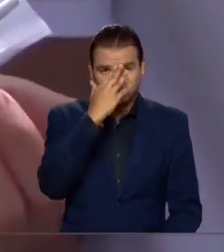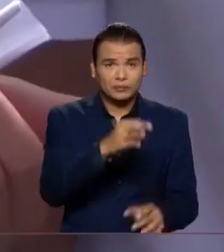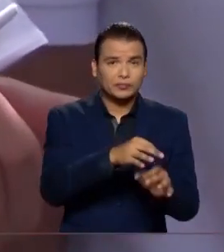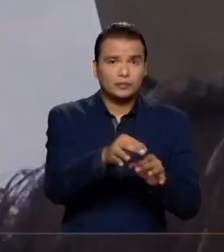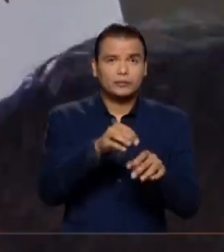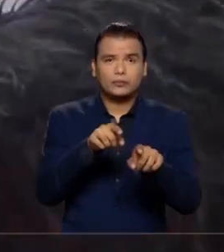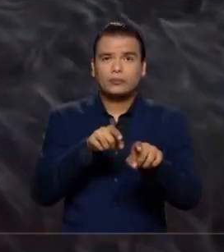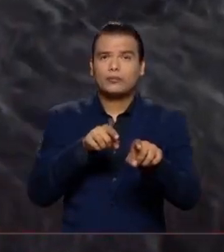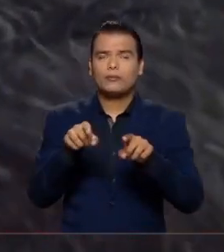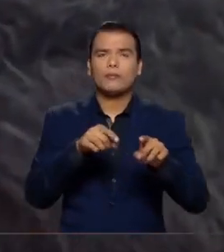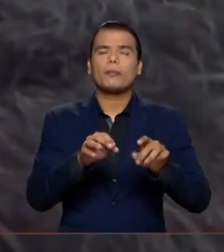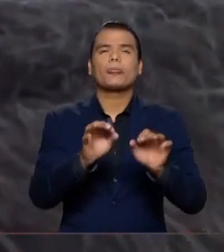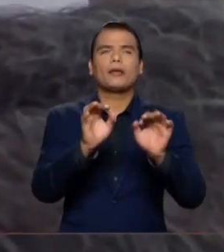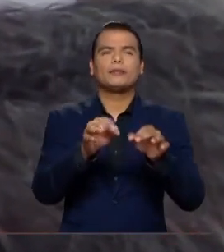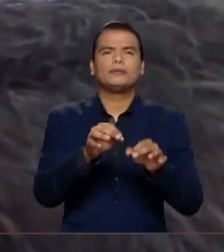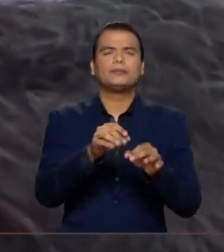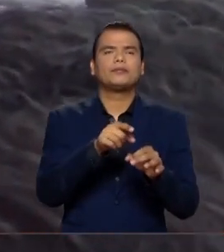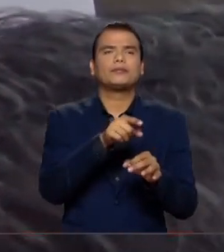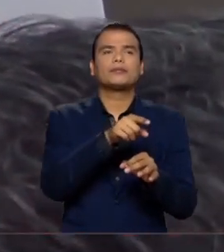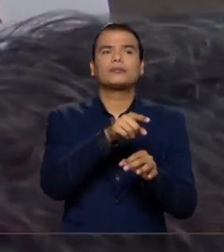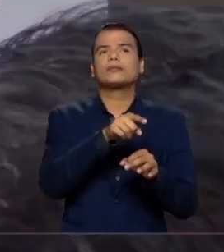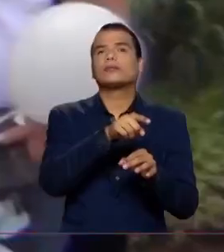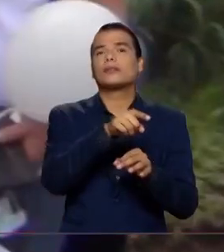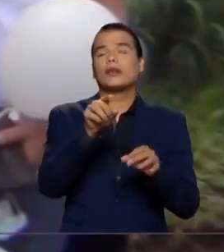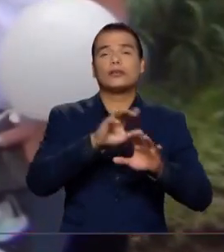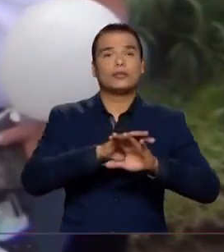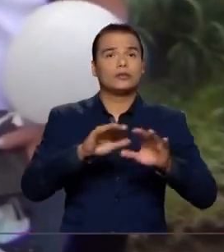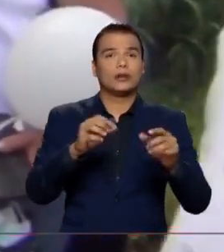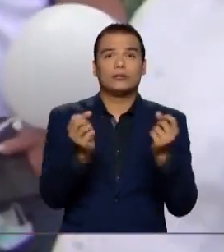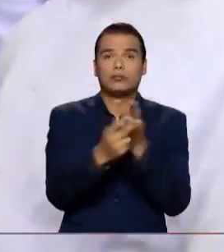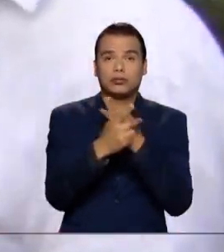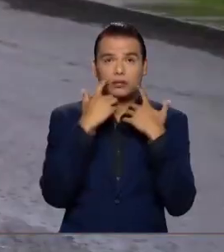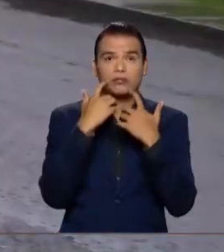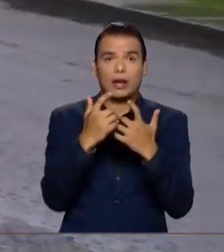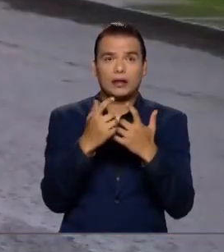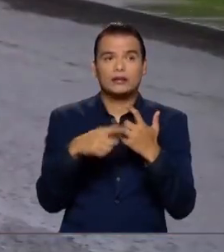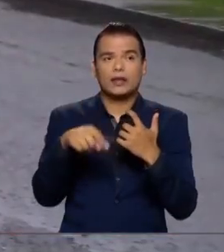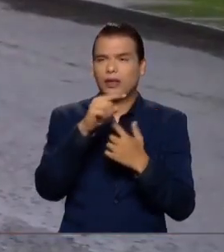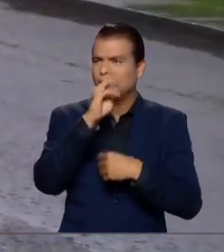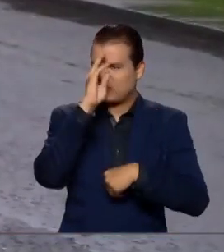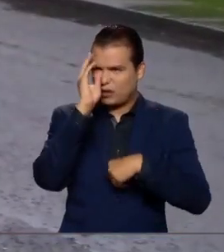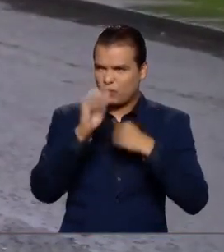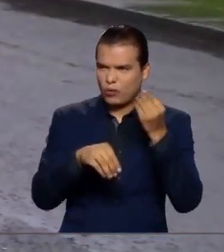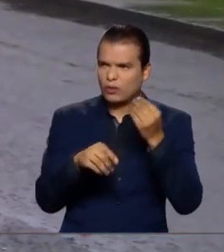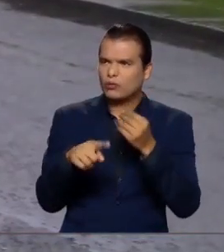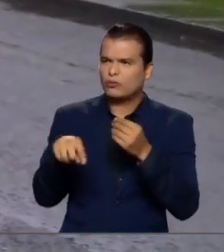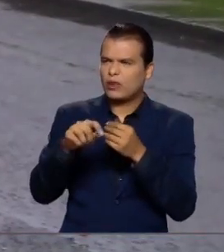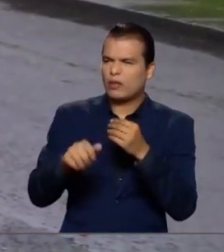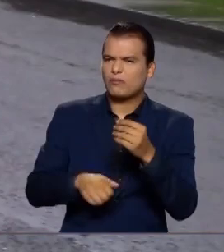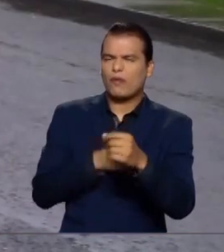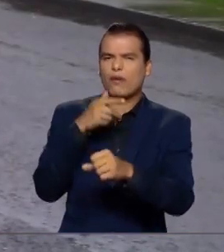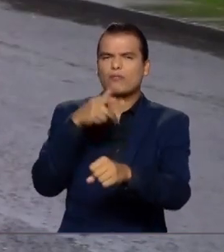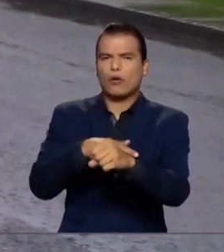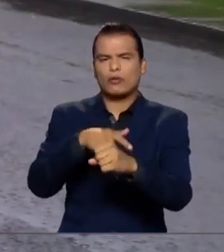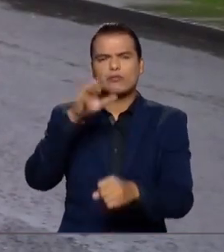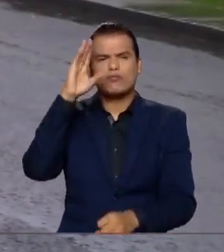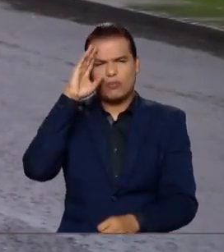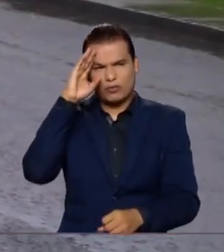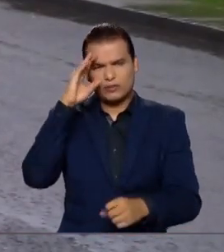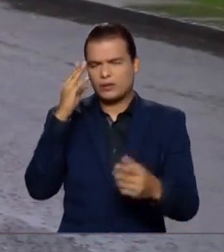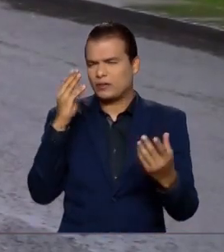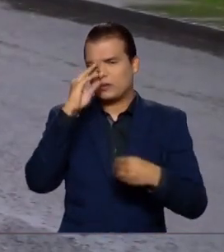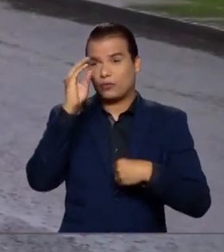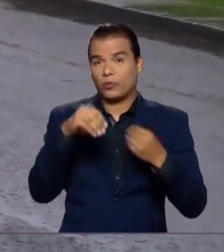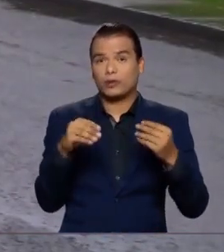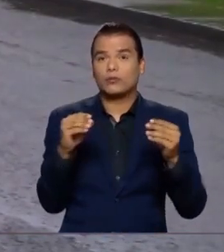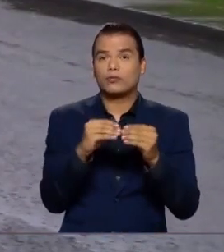el conflicto armado, como Timbío, se rechazaron los ataques contra la policía. Uno de los grupos al margen de la ley que anunció un cese al